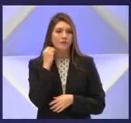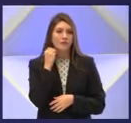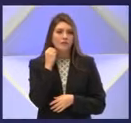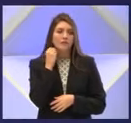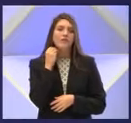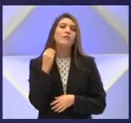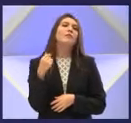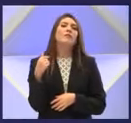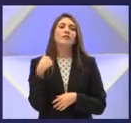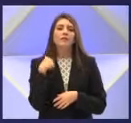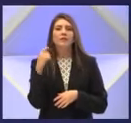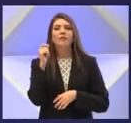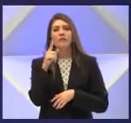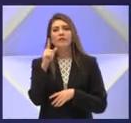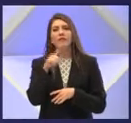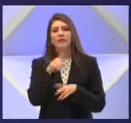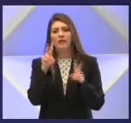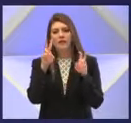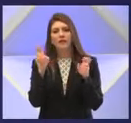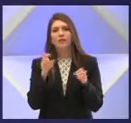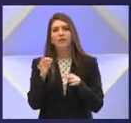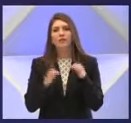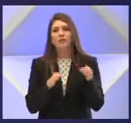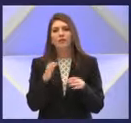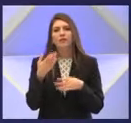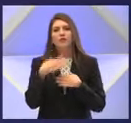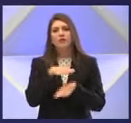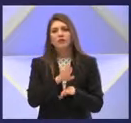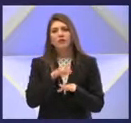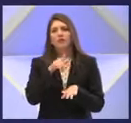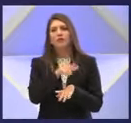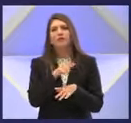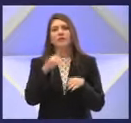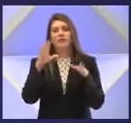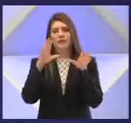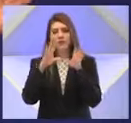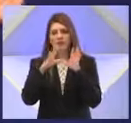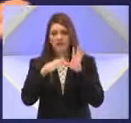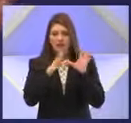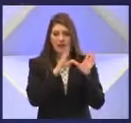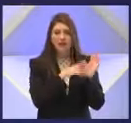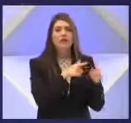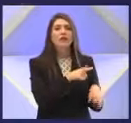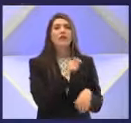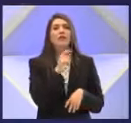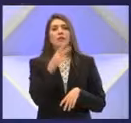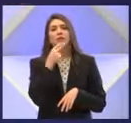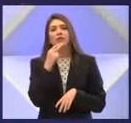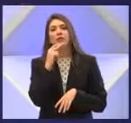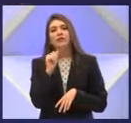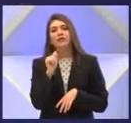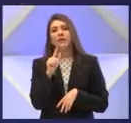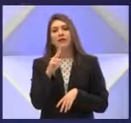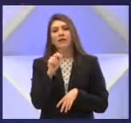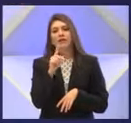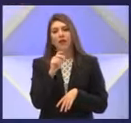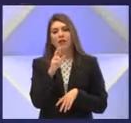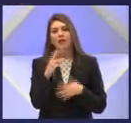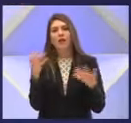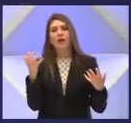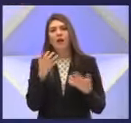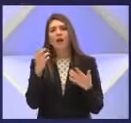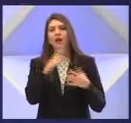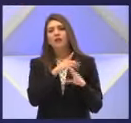con la tesis de régimen jurídico de las telecomunicaciones vía satélite tesis que dirigió el doctor salvador landeros en una